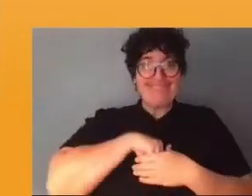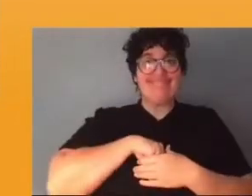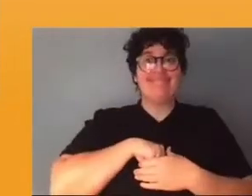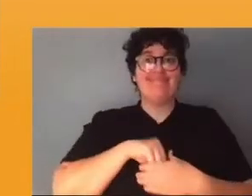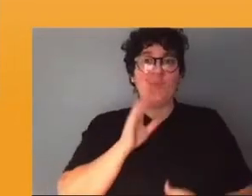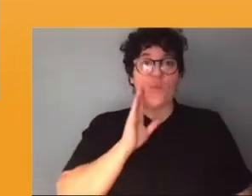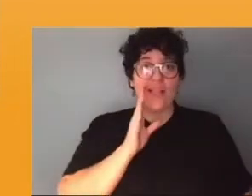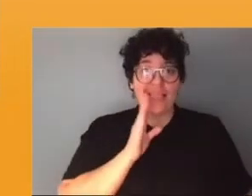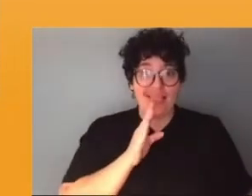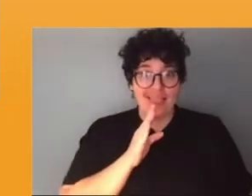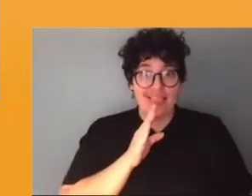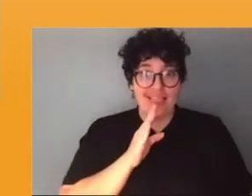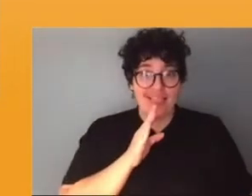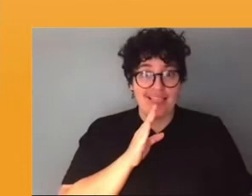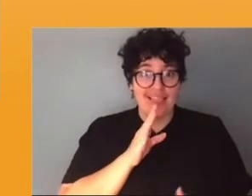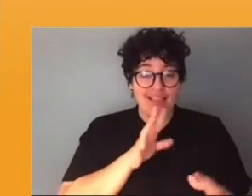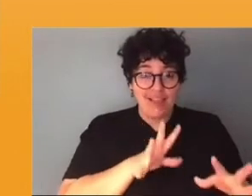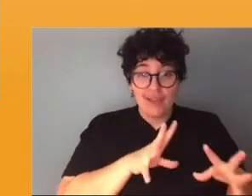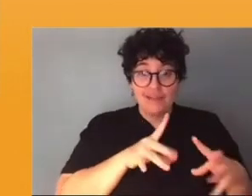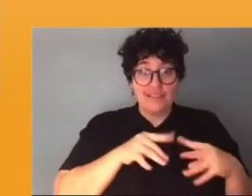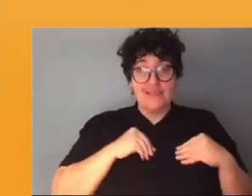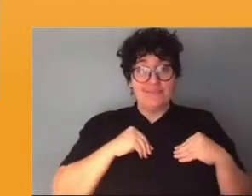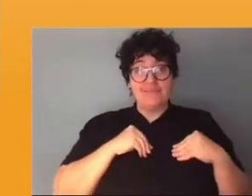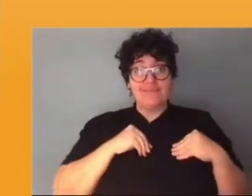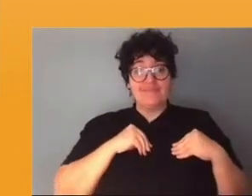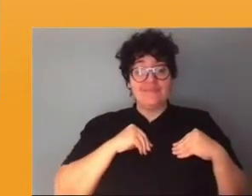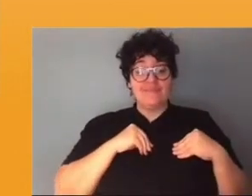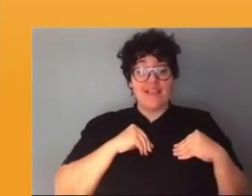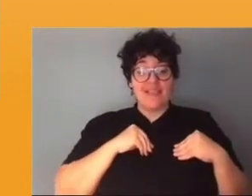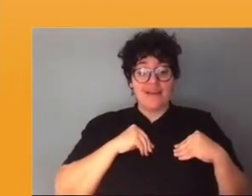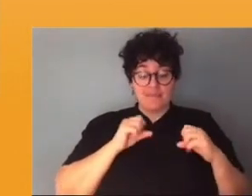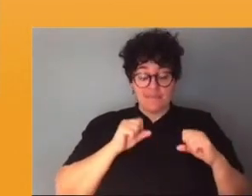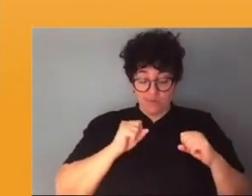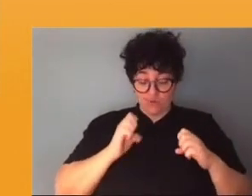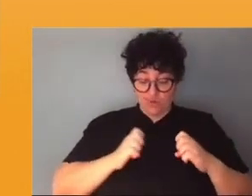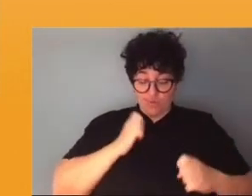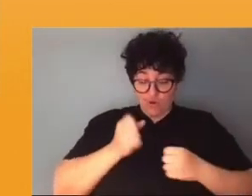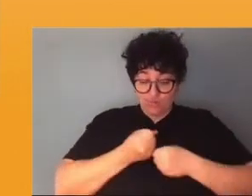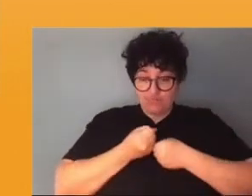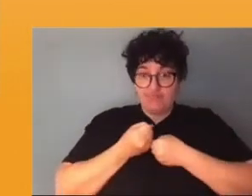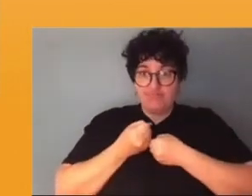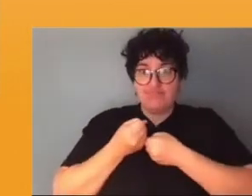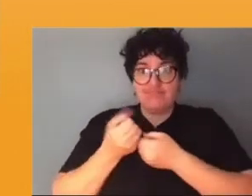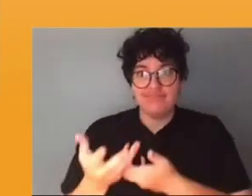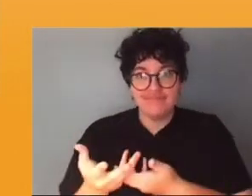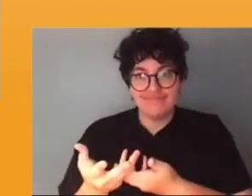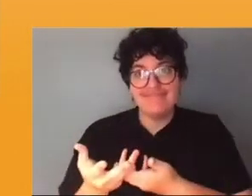oídos, a través de la piel, y eso nos ayuda a sacar la emoción.